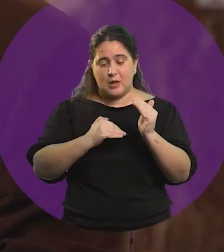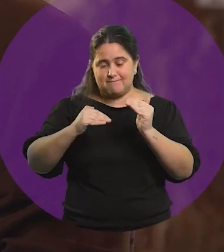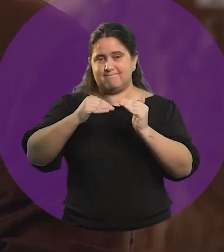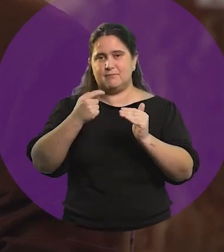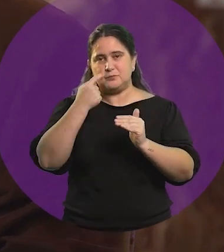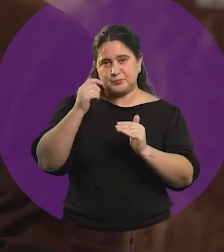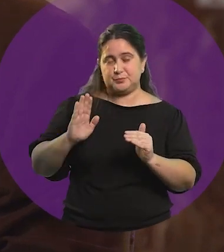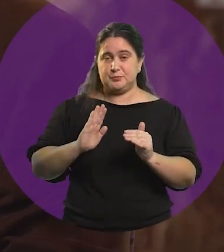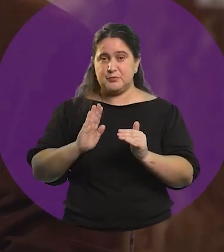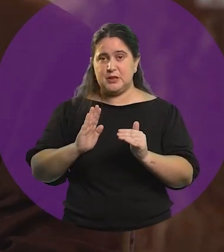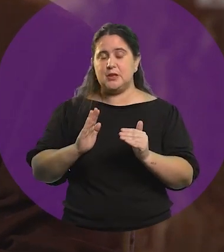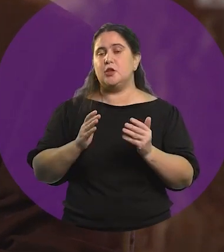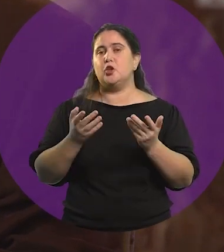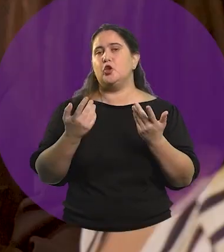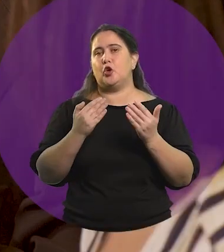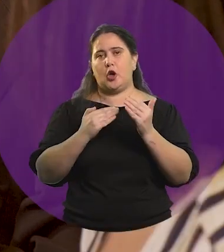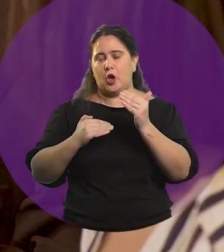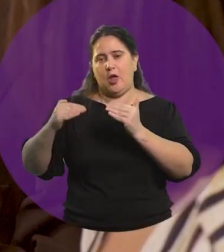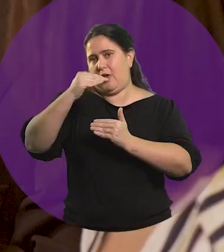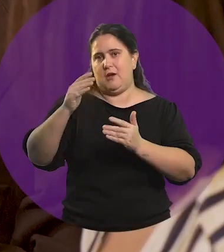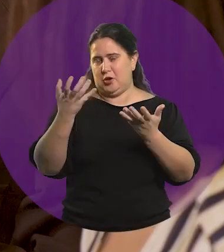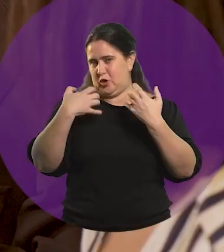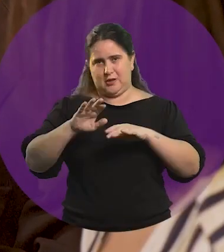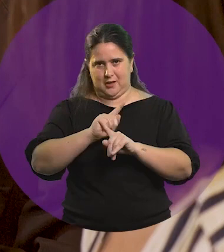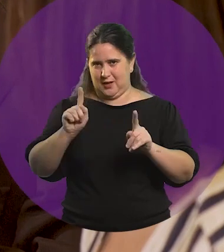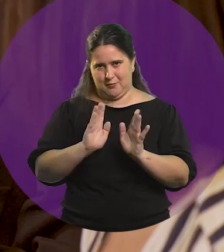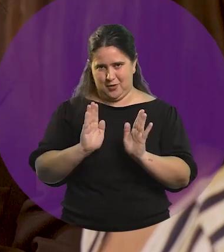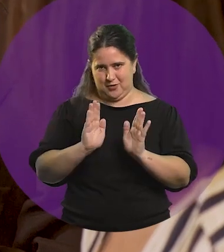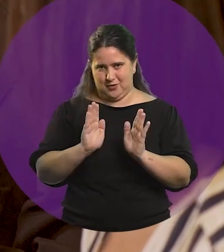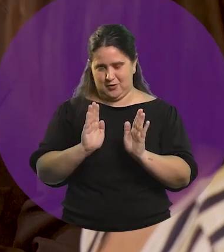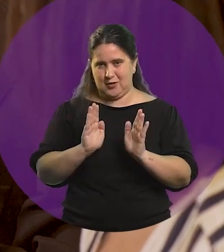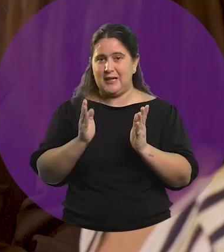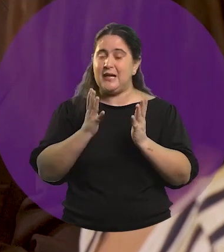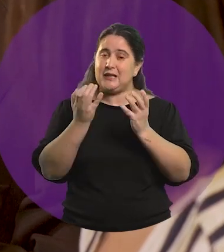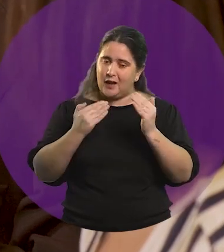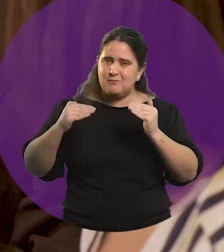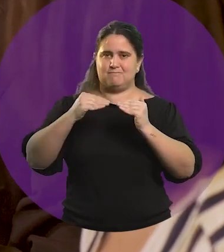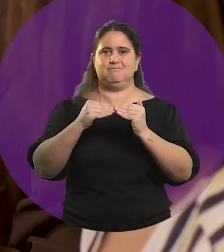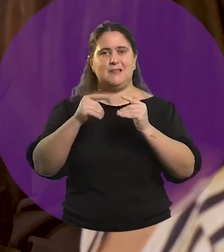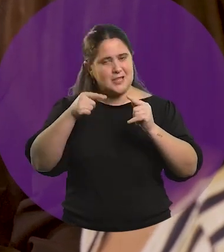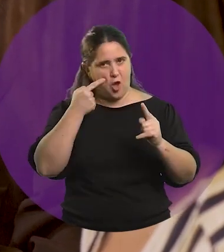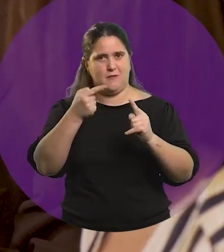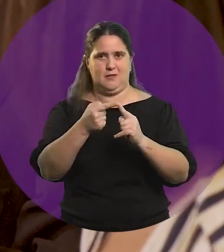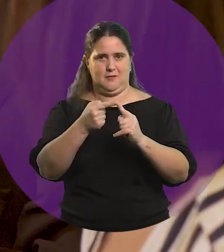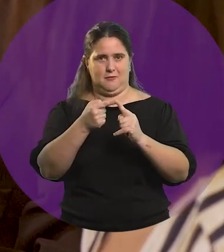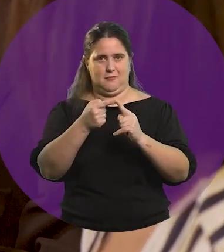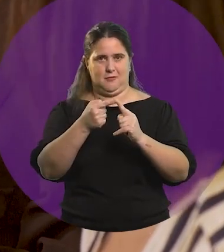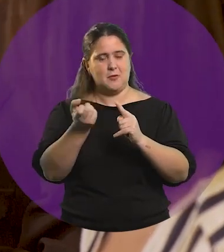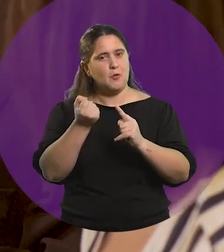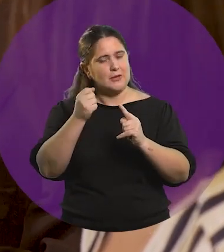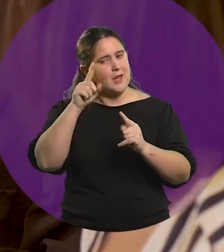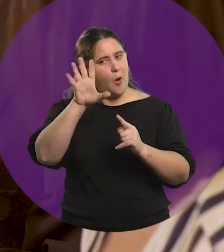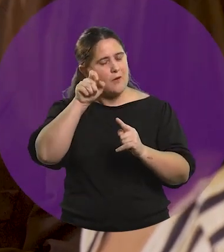brecha de género. No es que queremos reemplazar una brecha por otra brecha. Queremos alcanzar la equidad. No tenemos que perder